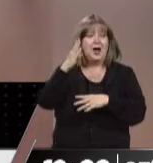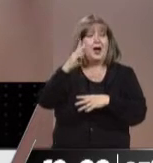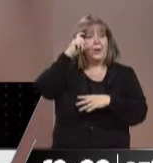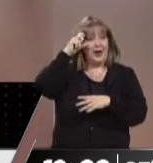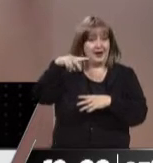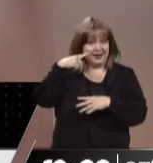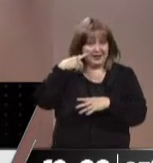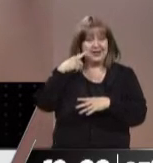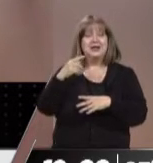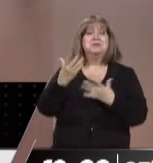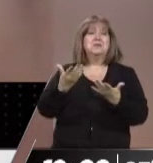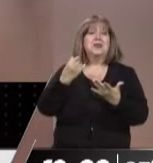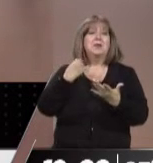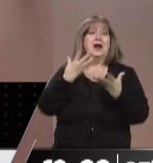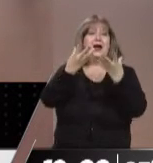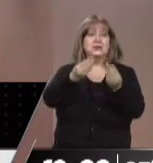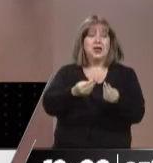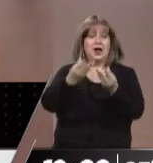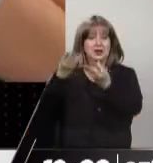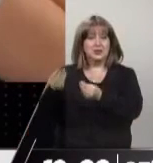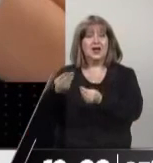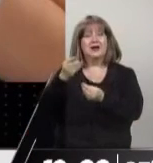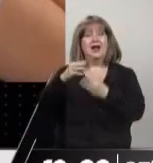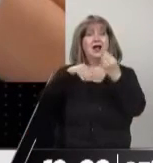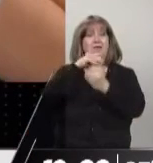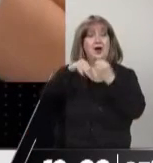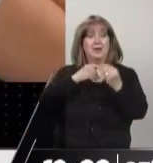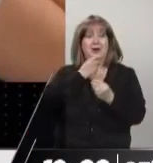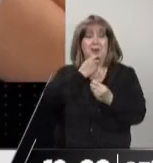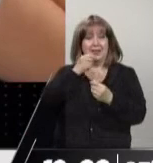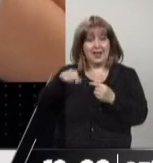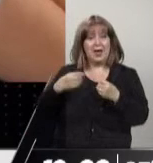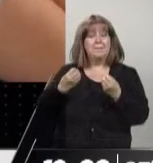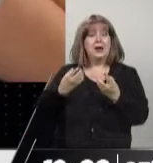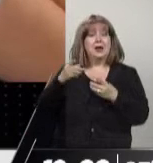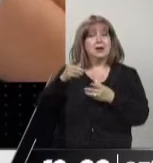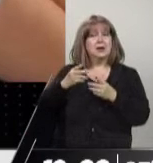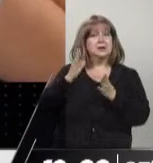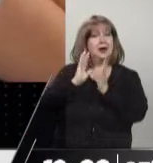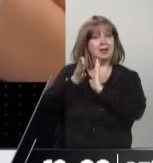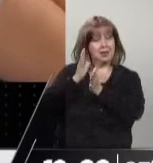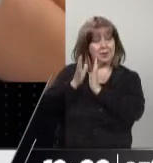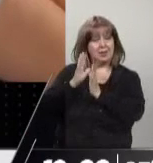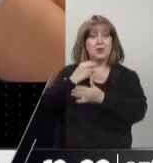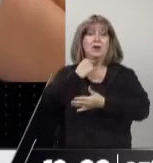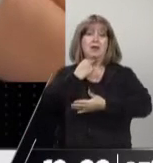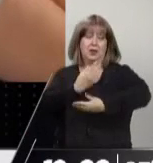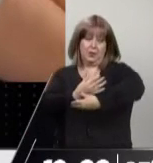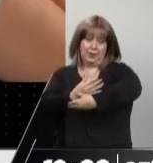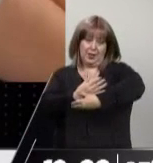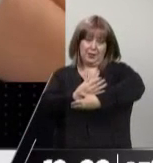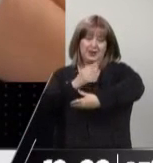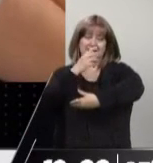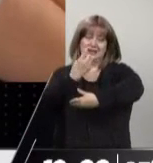y la intención es esta: ayudarlos a esta familia mendocina para que puedan realizar este tratamiento que necesita